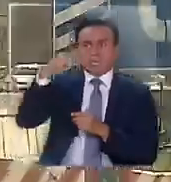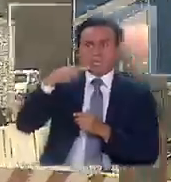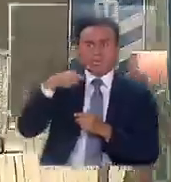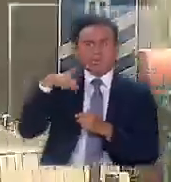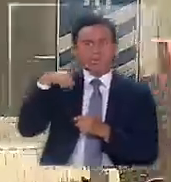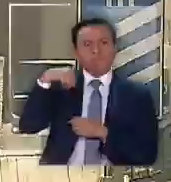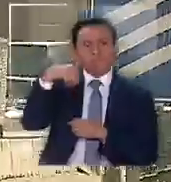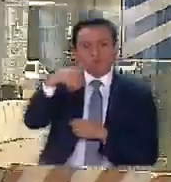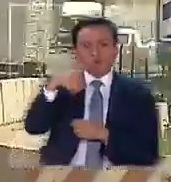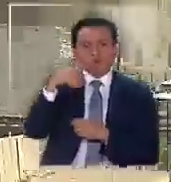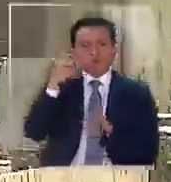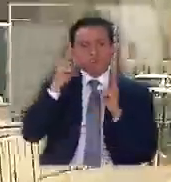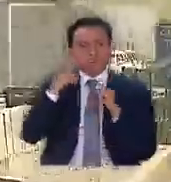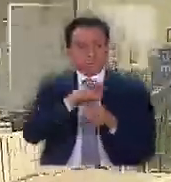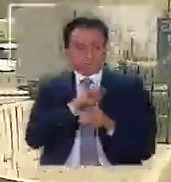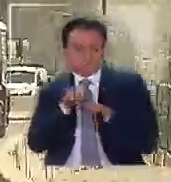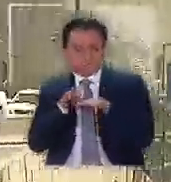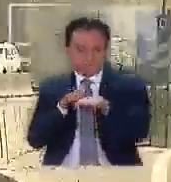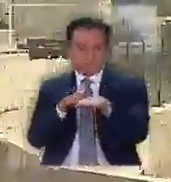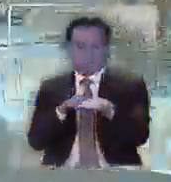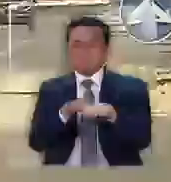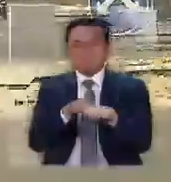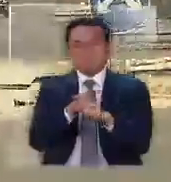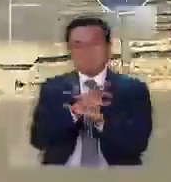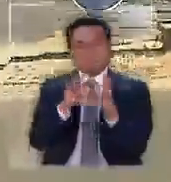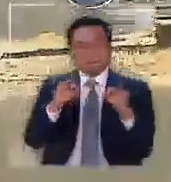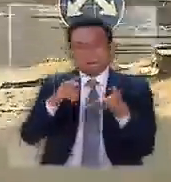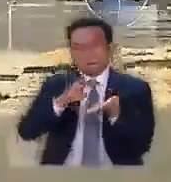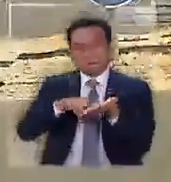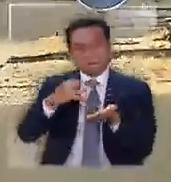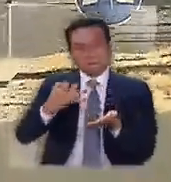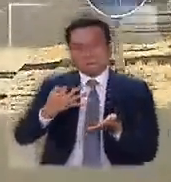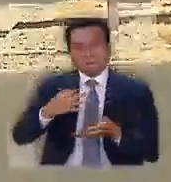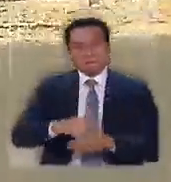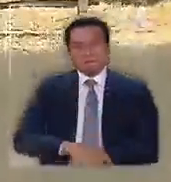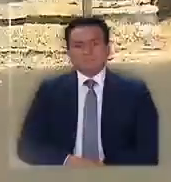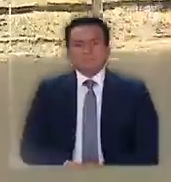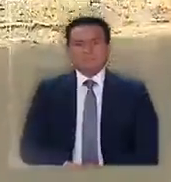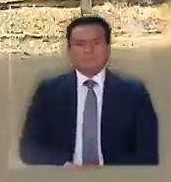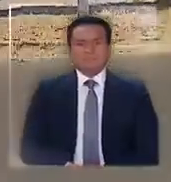un bus del Transantiago, esto nunca se concretó.